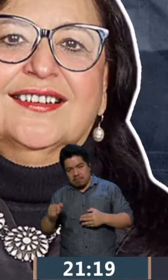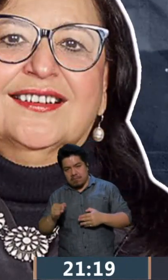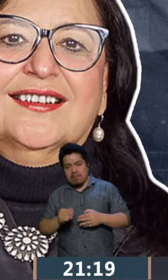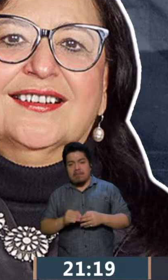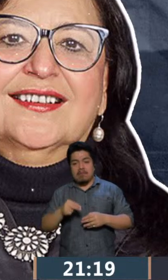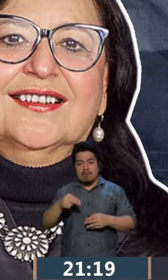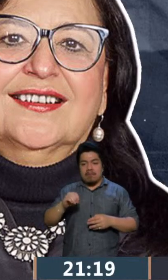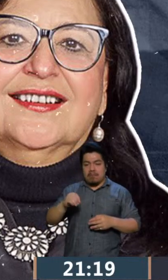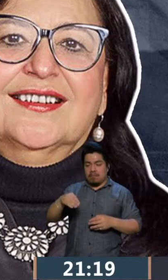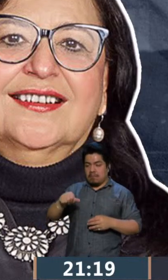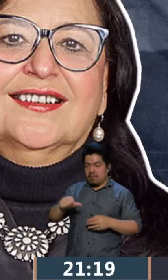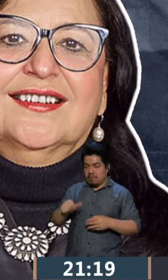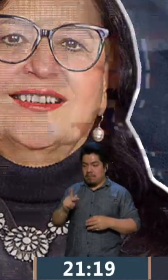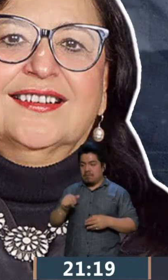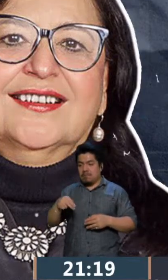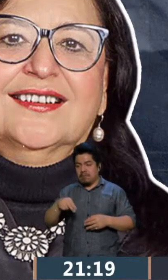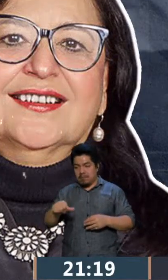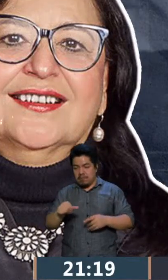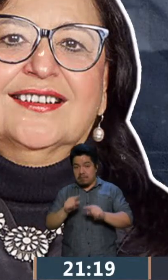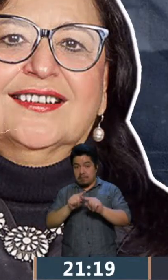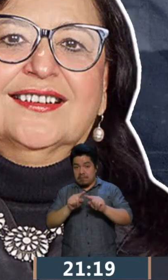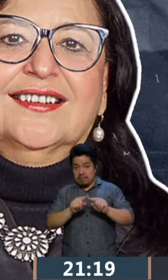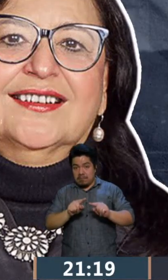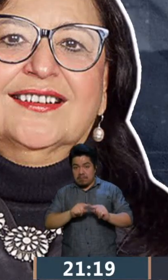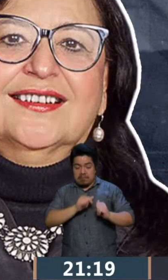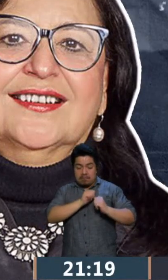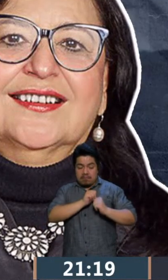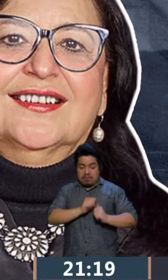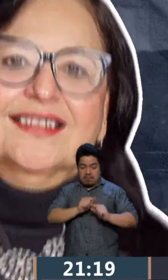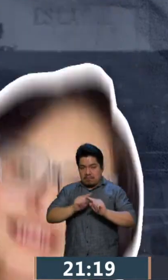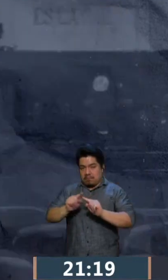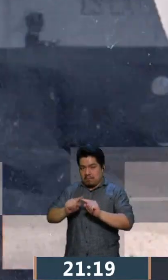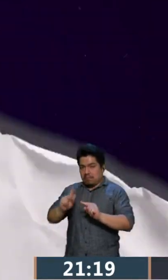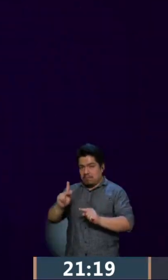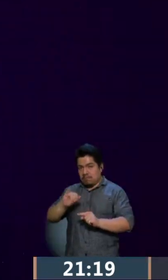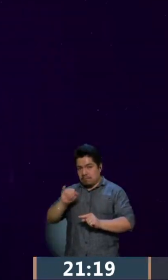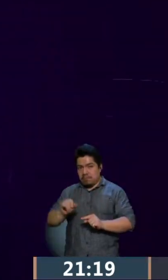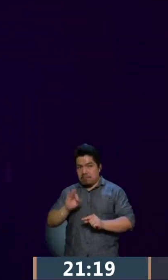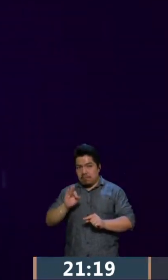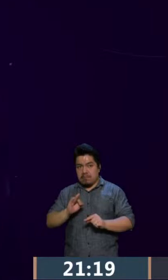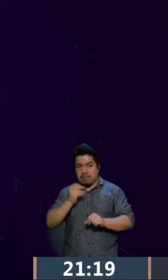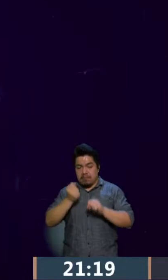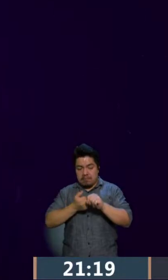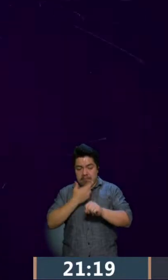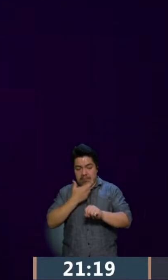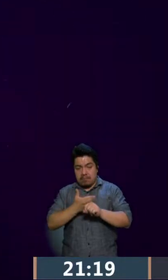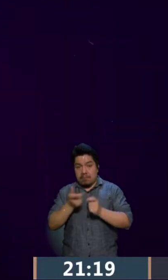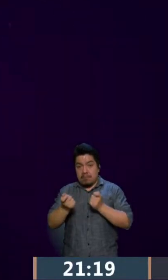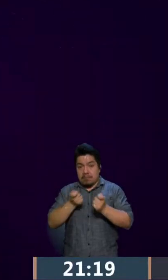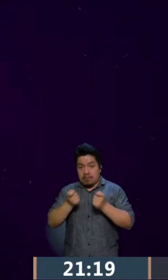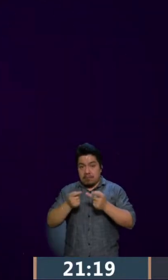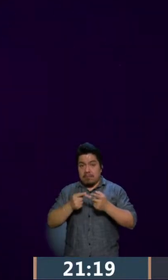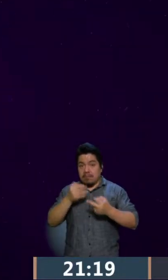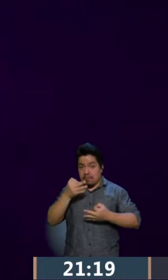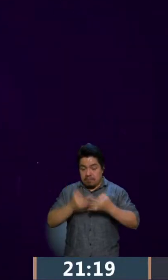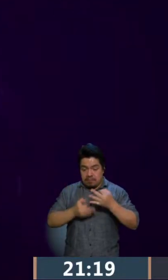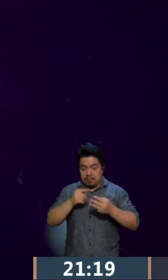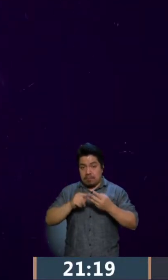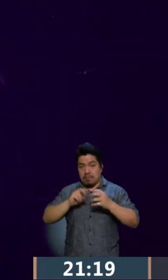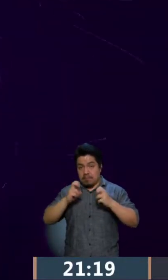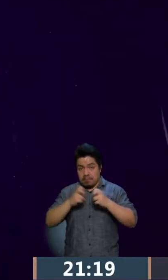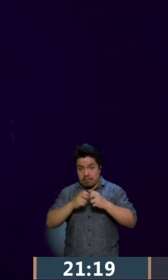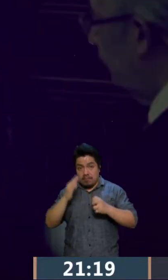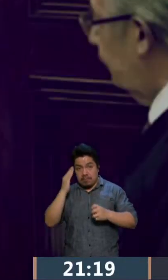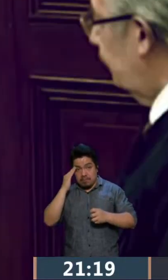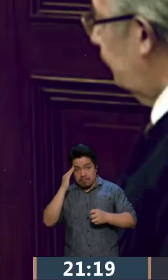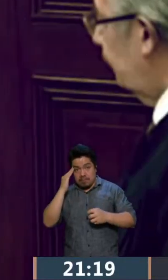profesional, la ministra Norma Piña ha tenido distintos puestos en el Poder Judicial, desde secretaria de Estudio y Cuenta, juez de distrito, magistrada de